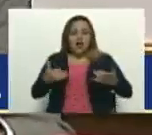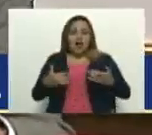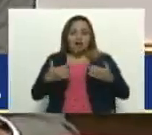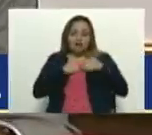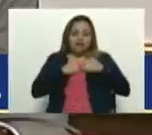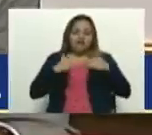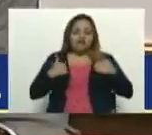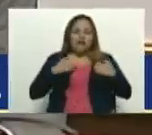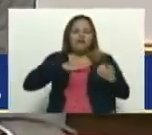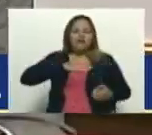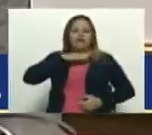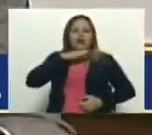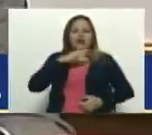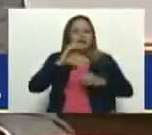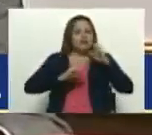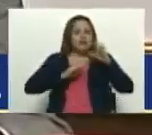también